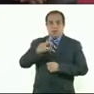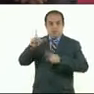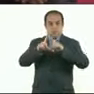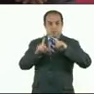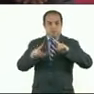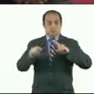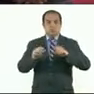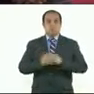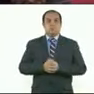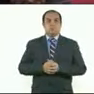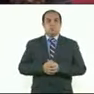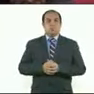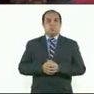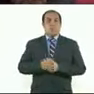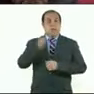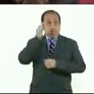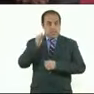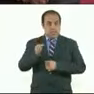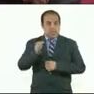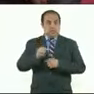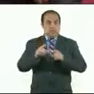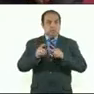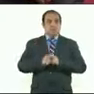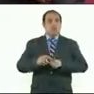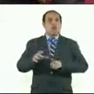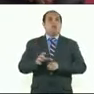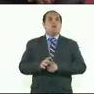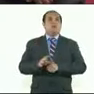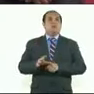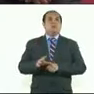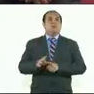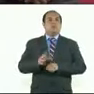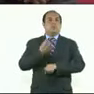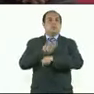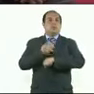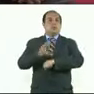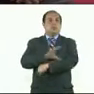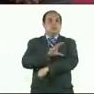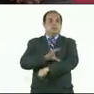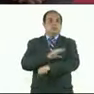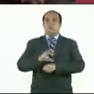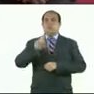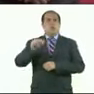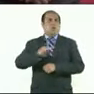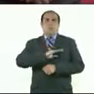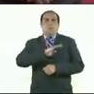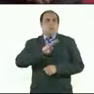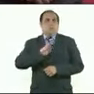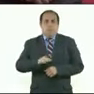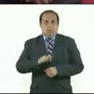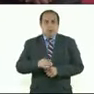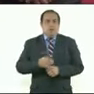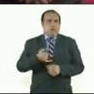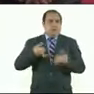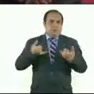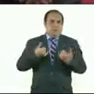país que se apruebe la reforma eléctrica, no que haya muerto la reforma, obviamente.